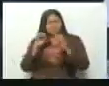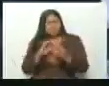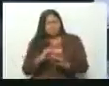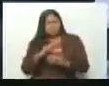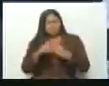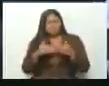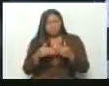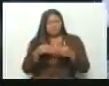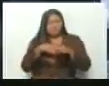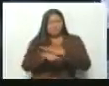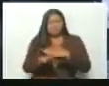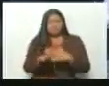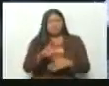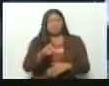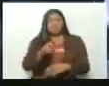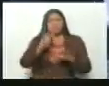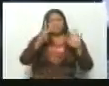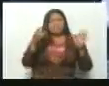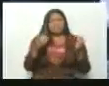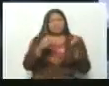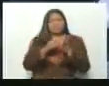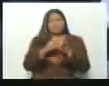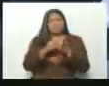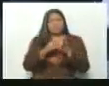increíble. Acabamos de imprimir 7.000